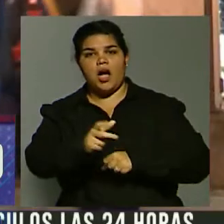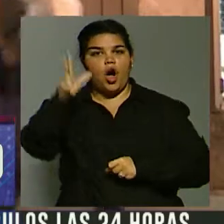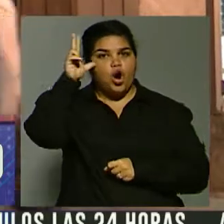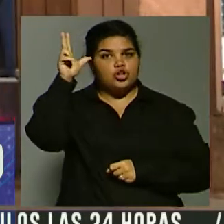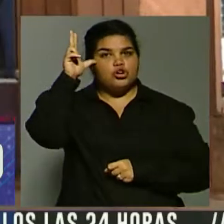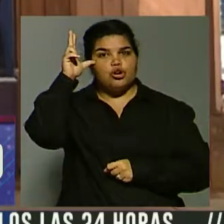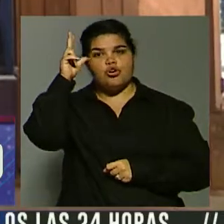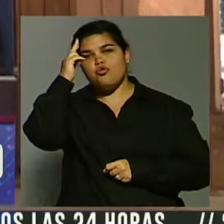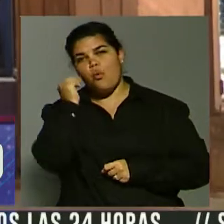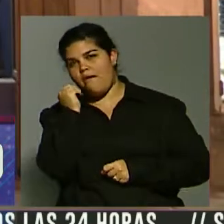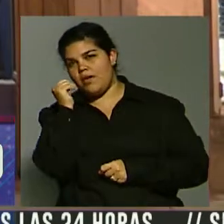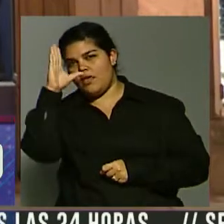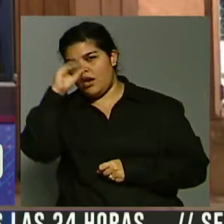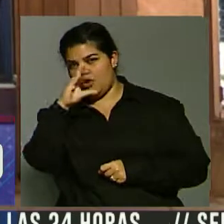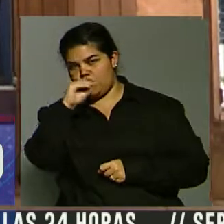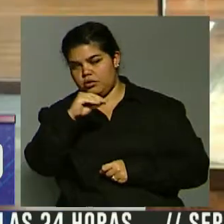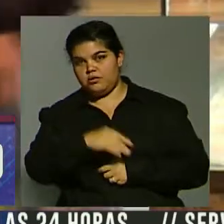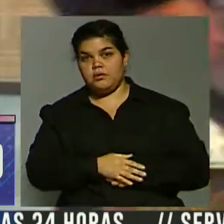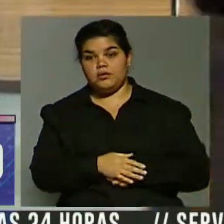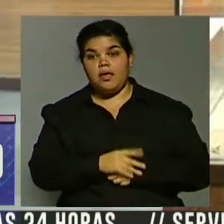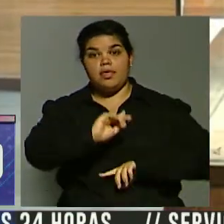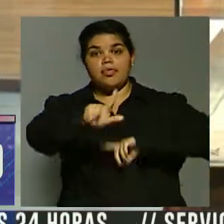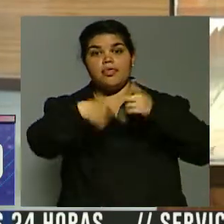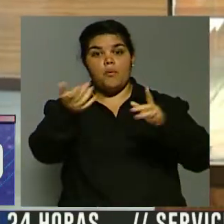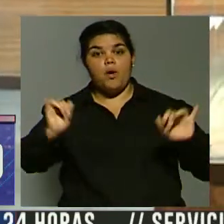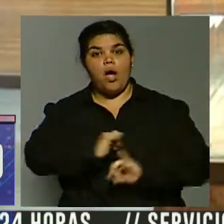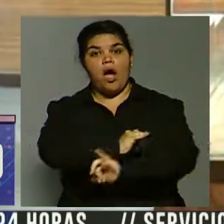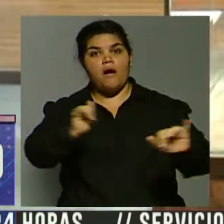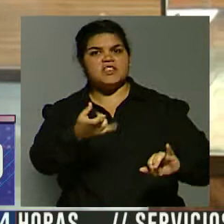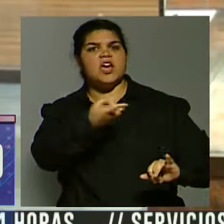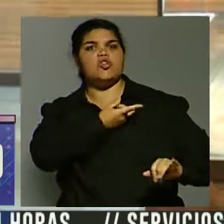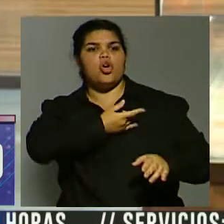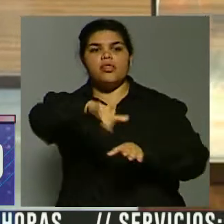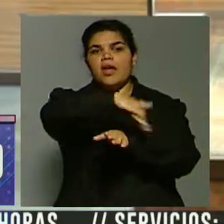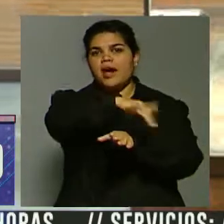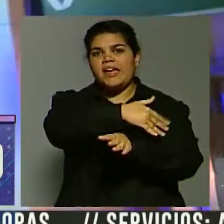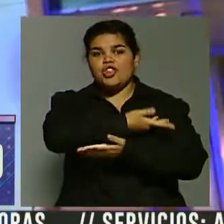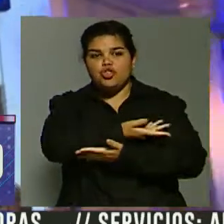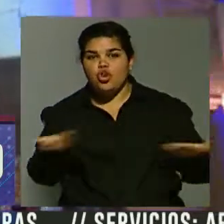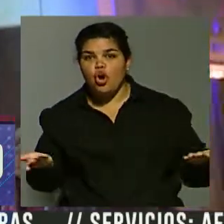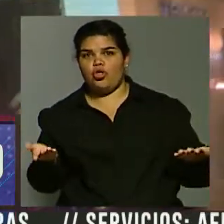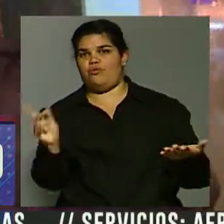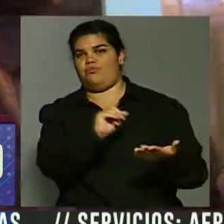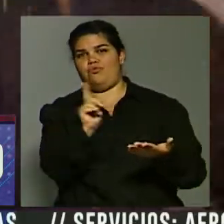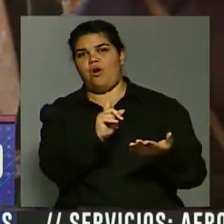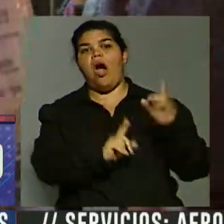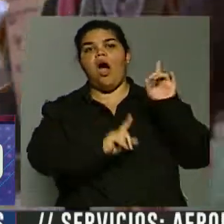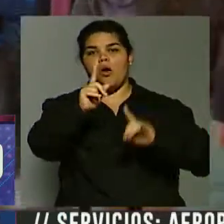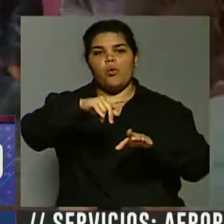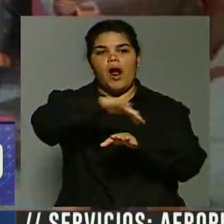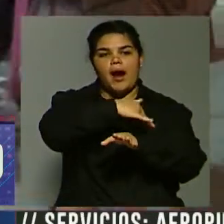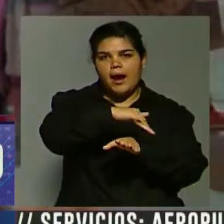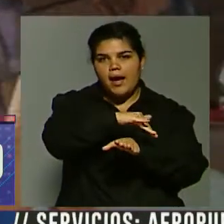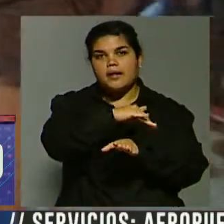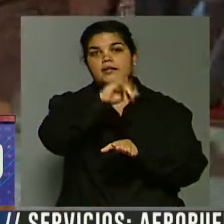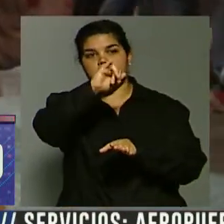dos posibilidades que se maneja y se va a conocer posteriormente las calles, porque no va a ser en todo el microcentro esta prueba piloto, sino que van a ser en algunas calles que se va